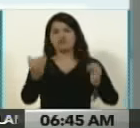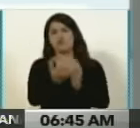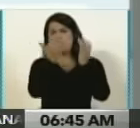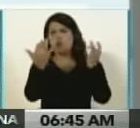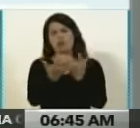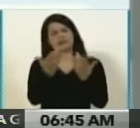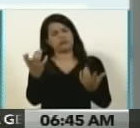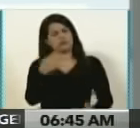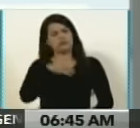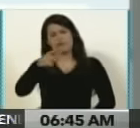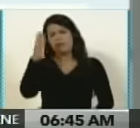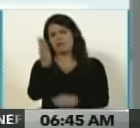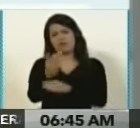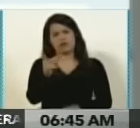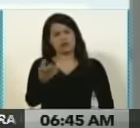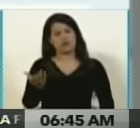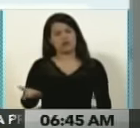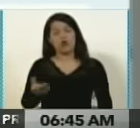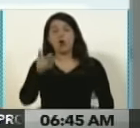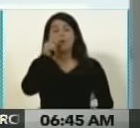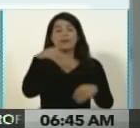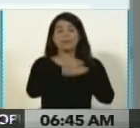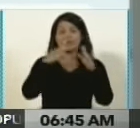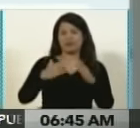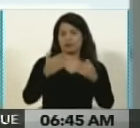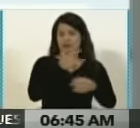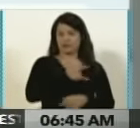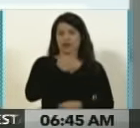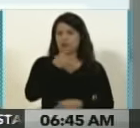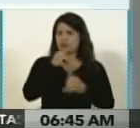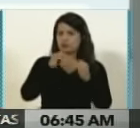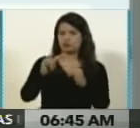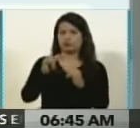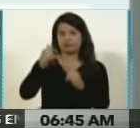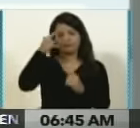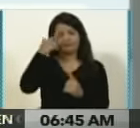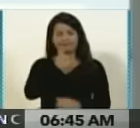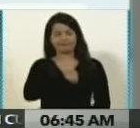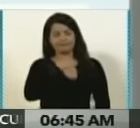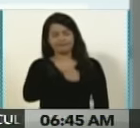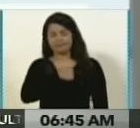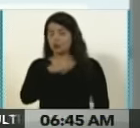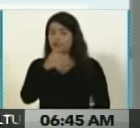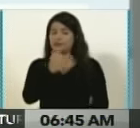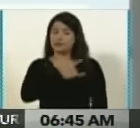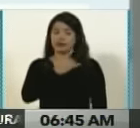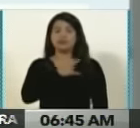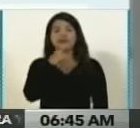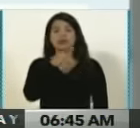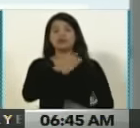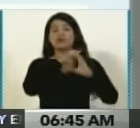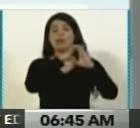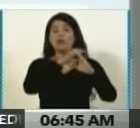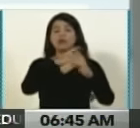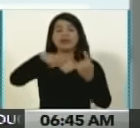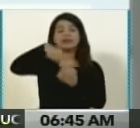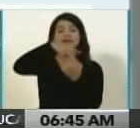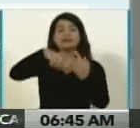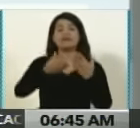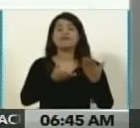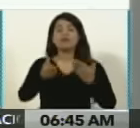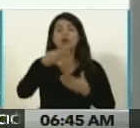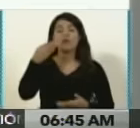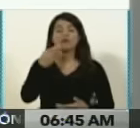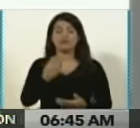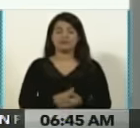universidades. Esto en torno a la denuncia del ministro Udbel Roa. Lamentable situación a nivel universitario porque son transportes al servicio de la